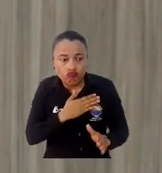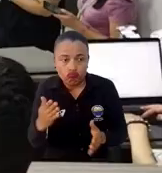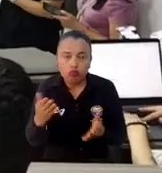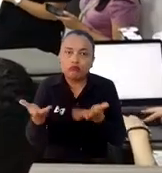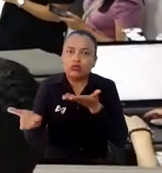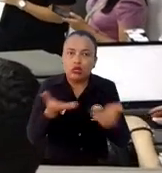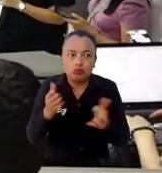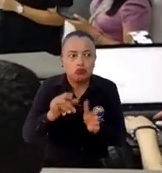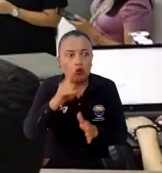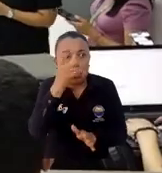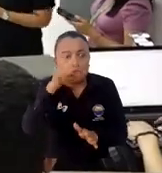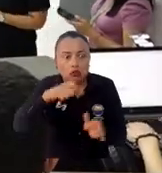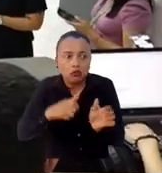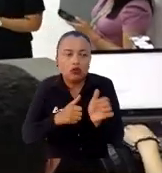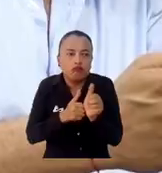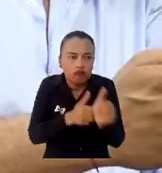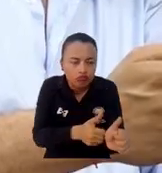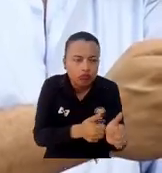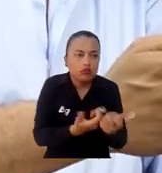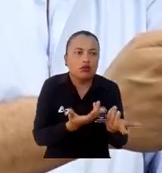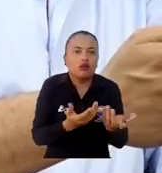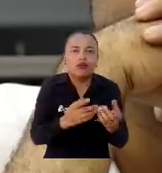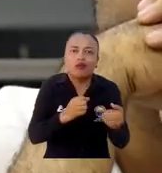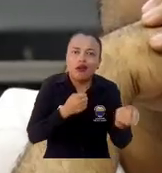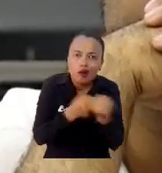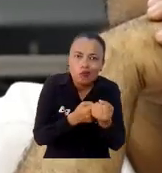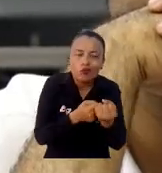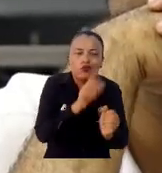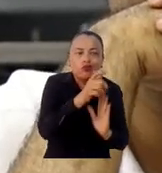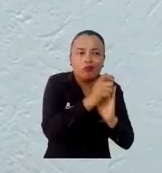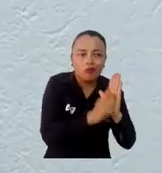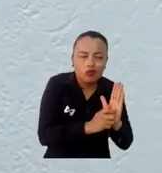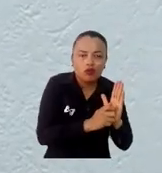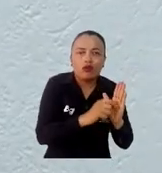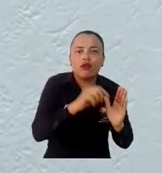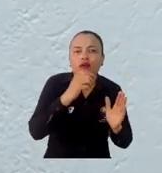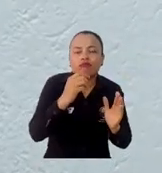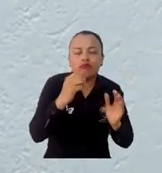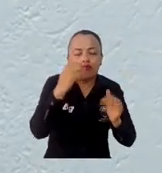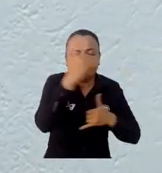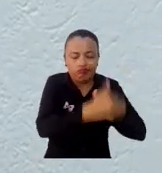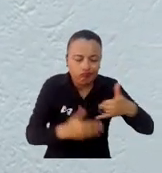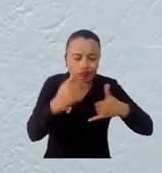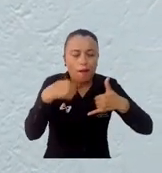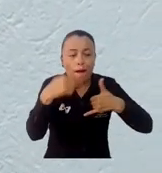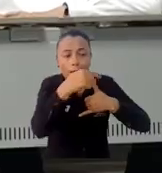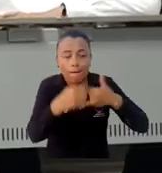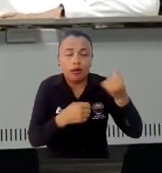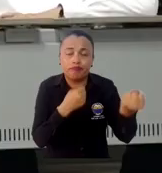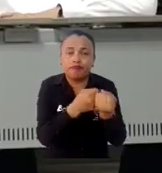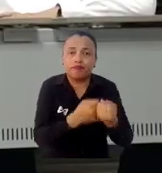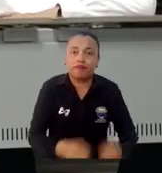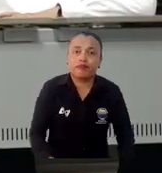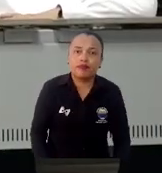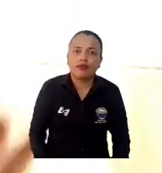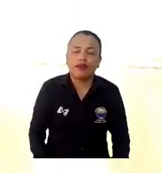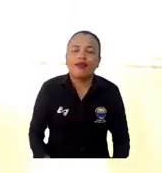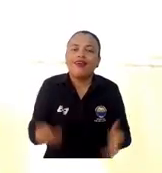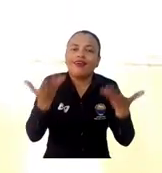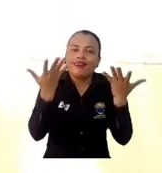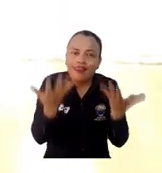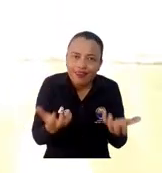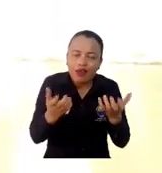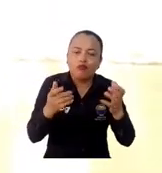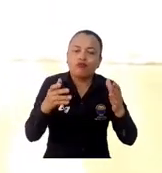allí igualmente se ofreció la oportunidad de brindar asesorías apoyando la labor de las personerías en diferentes lugares del país. A